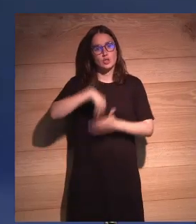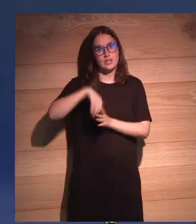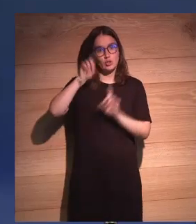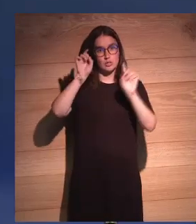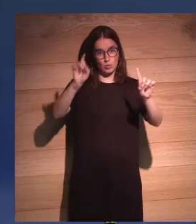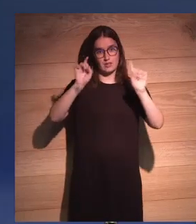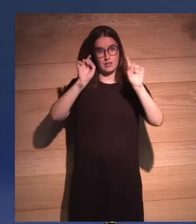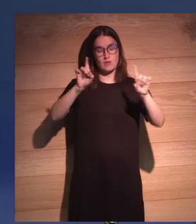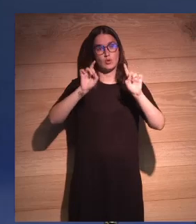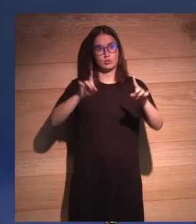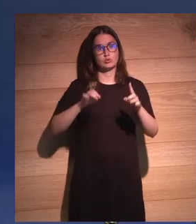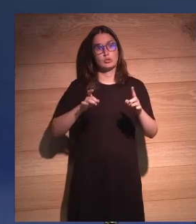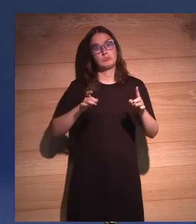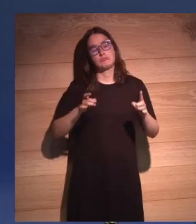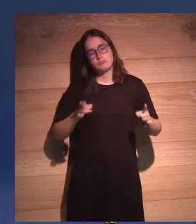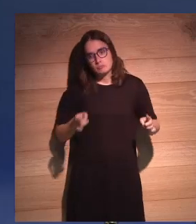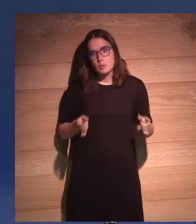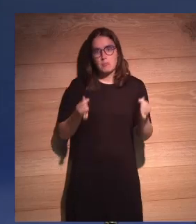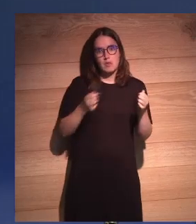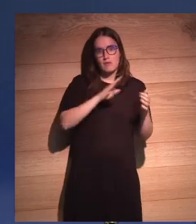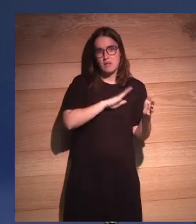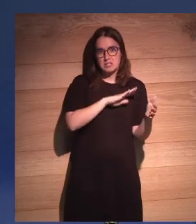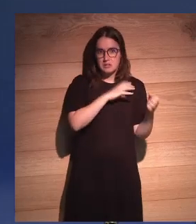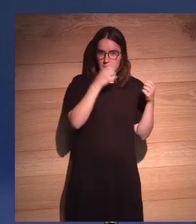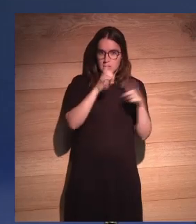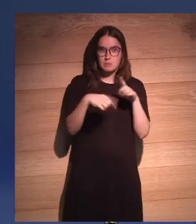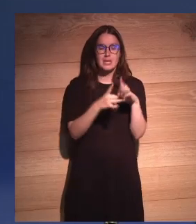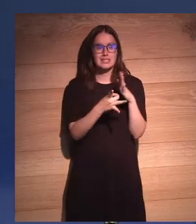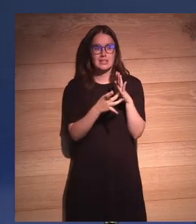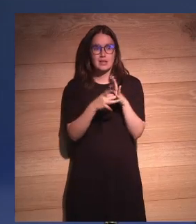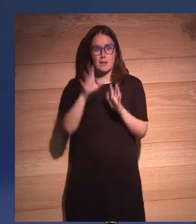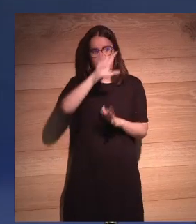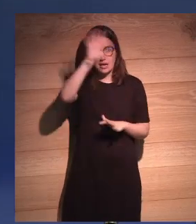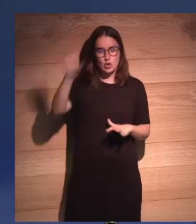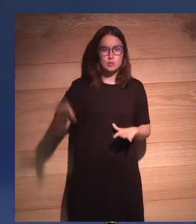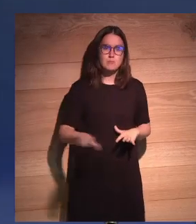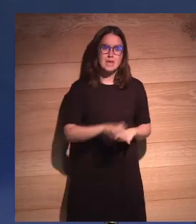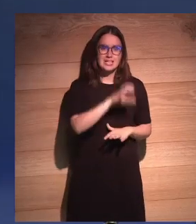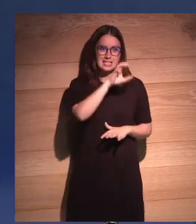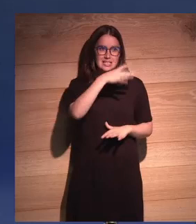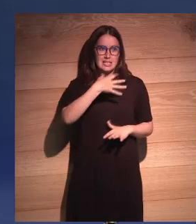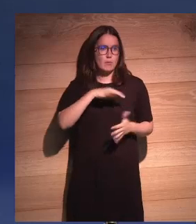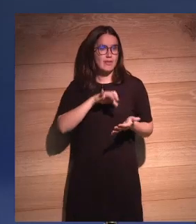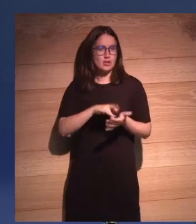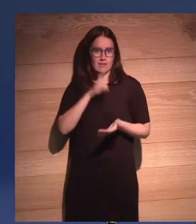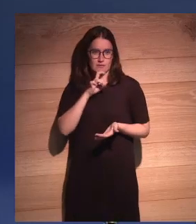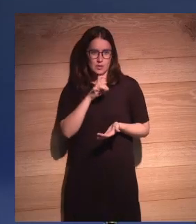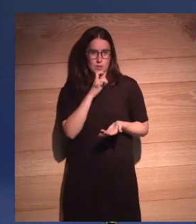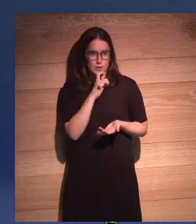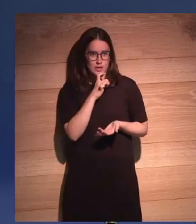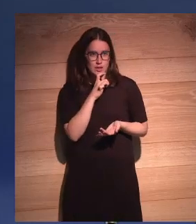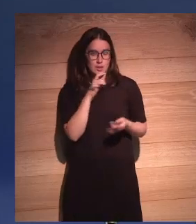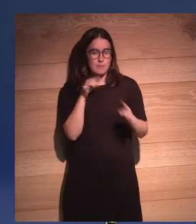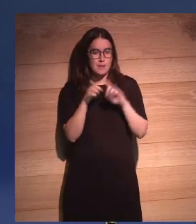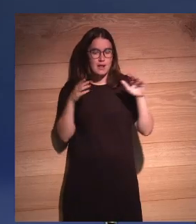educativos con costes relativamente asumibles y de calidad para aquellos países que pueden tener dificultades